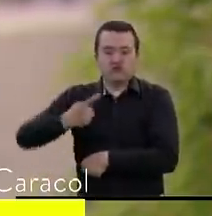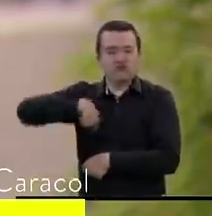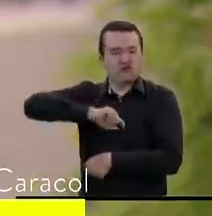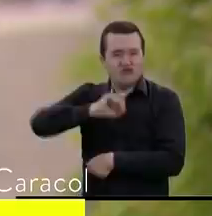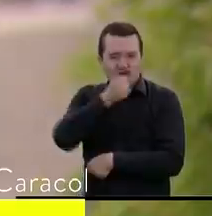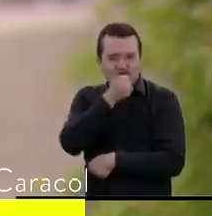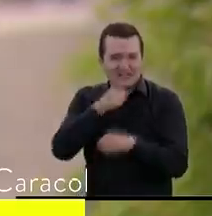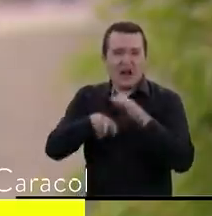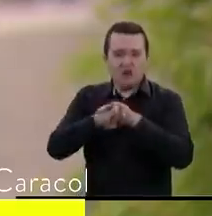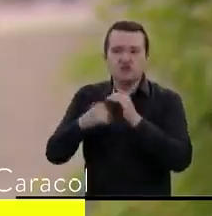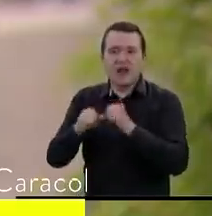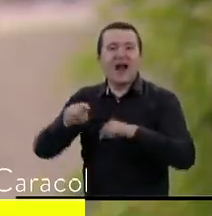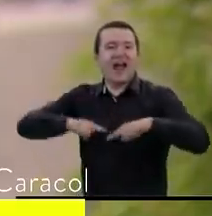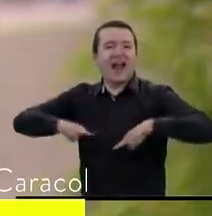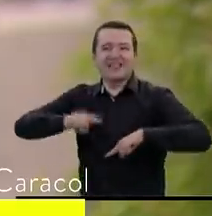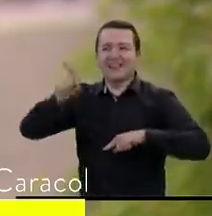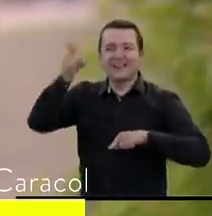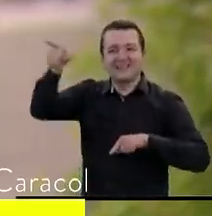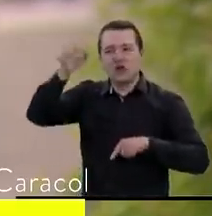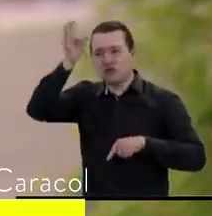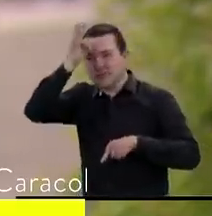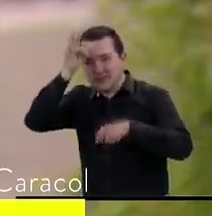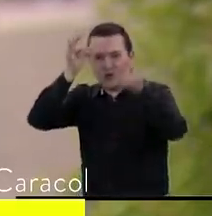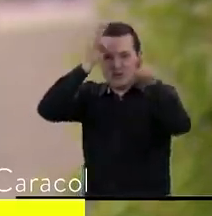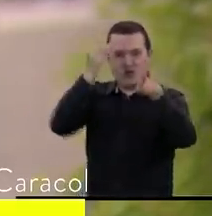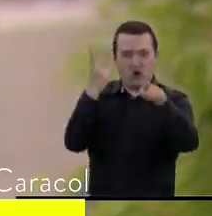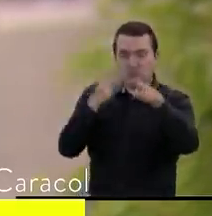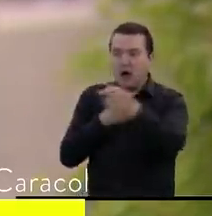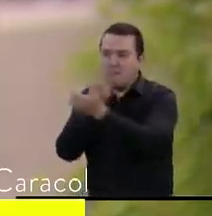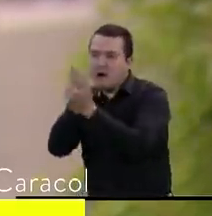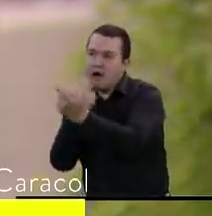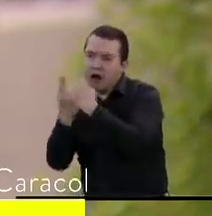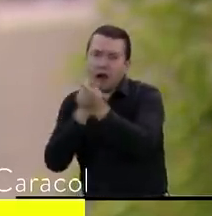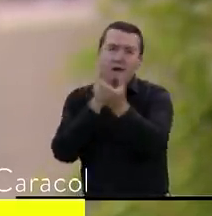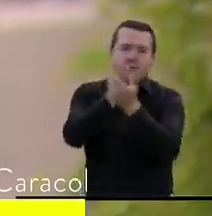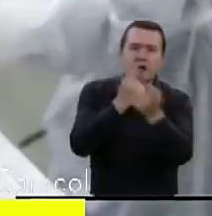fue lo que sucedió. Cómo está el panorama de la UCI en la capital del país.